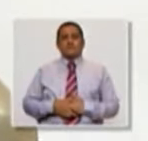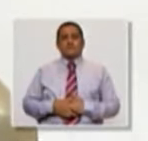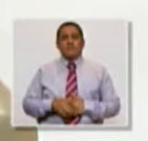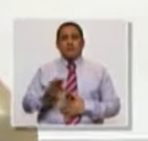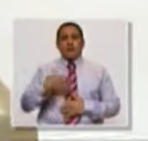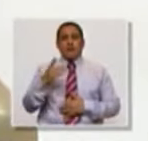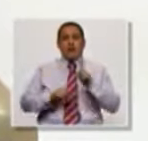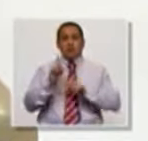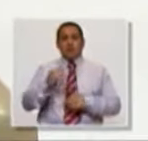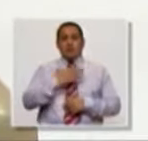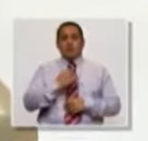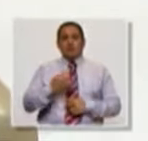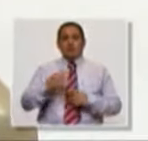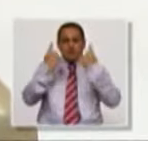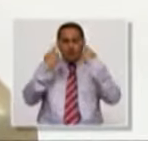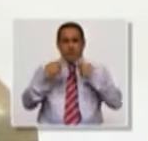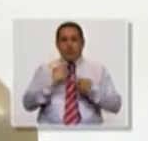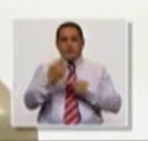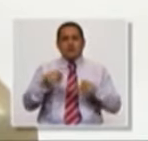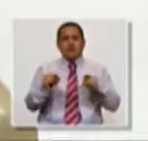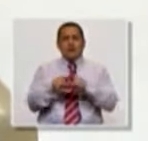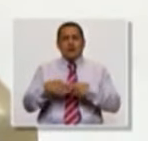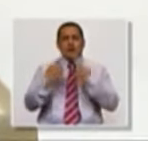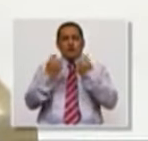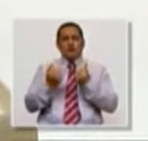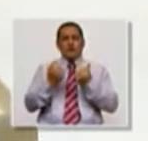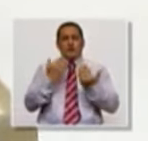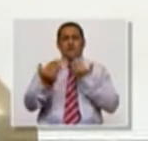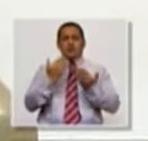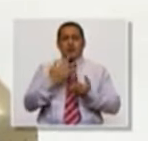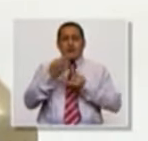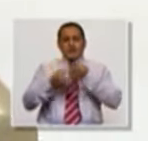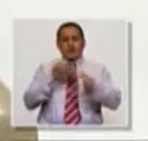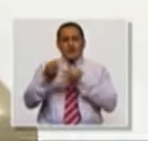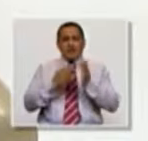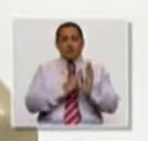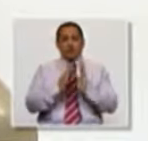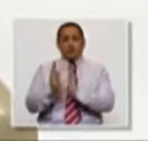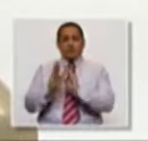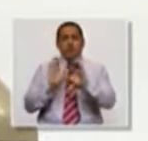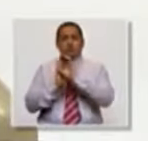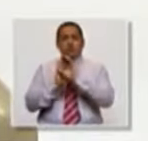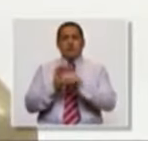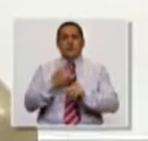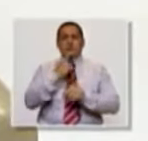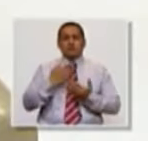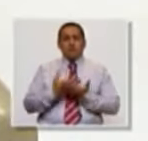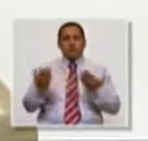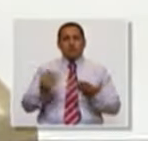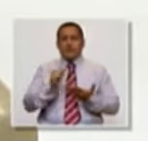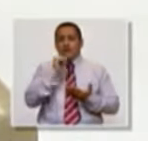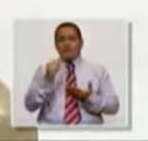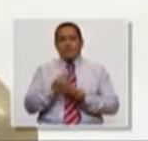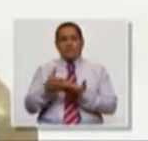hay quienes les gusta utilizar esta terminología que es más o menos económica, en el sentido de decir que los procesos constitucionales son recursos escasos,